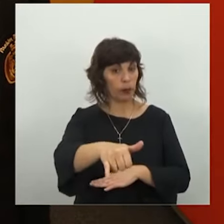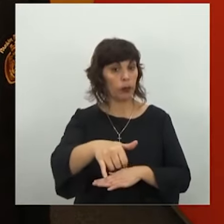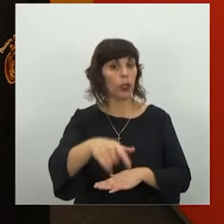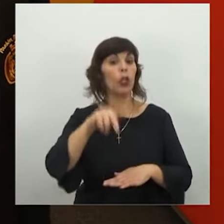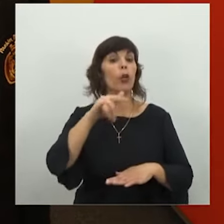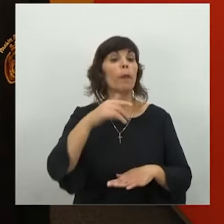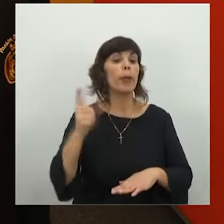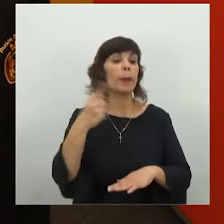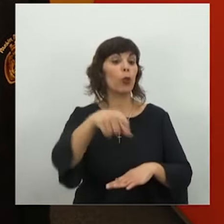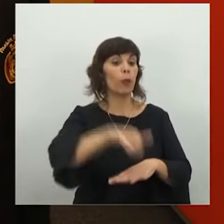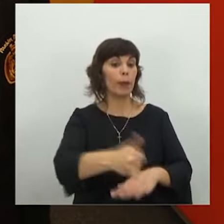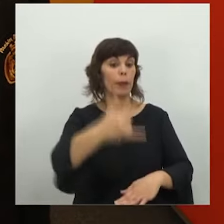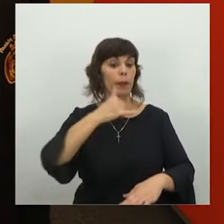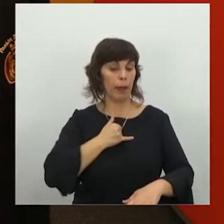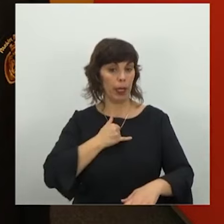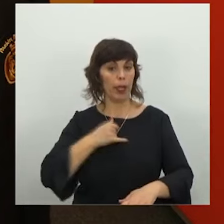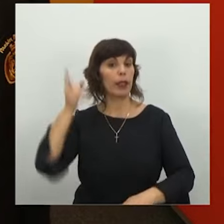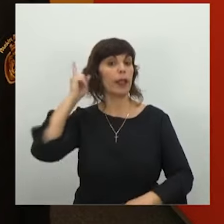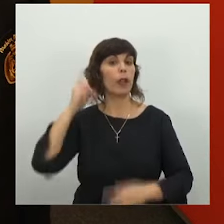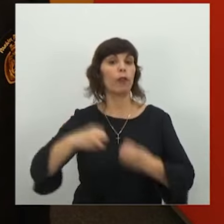envíame un mensaje al